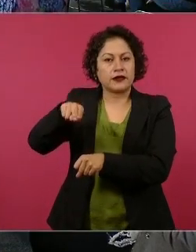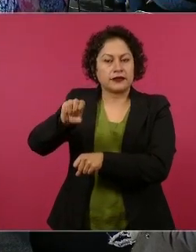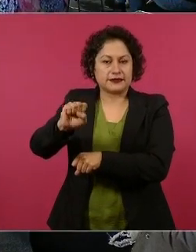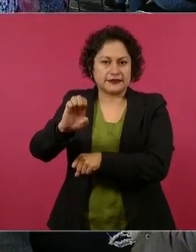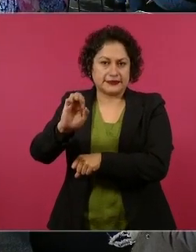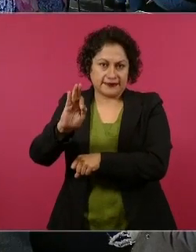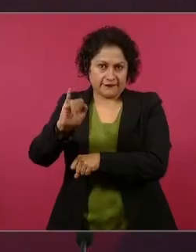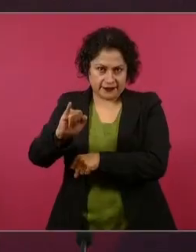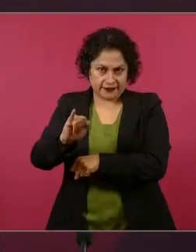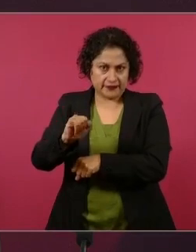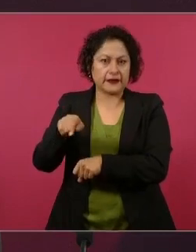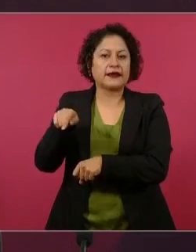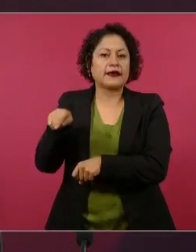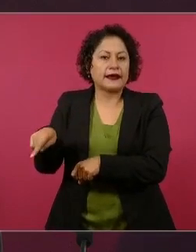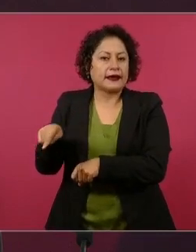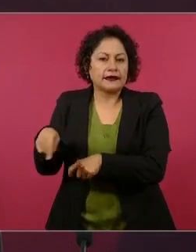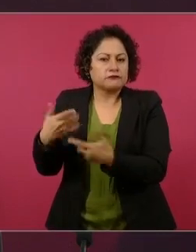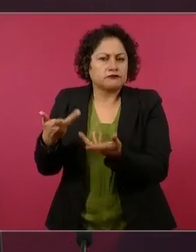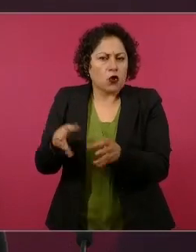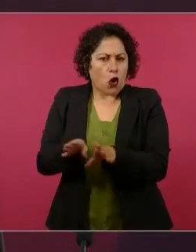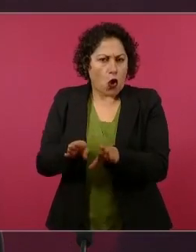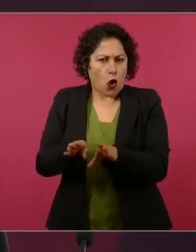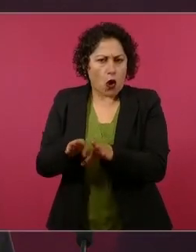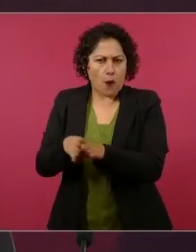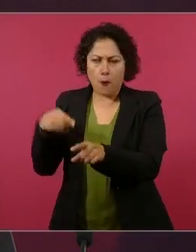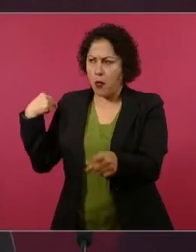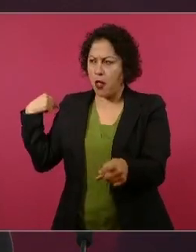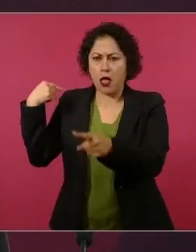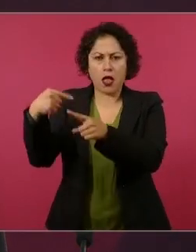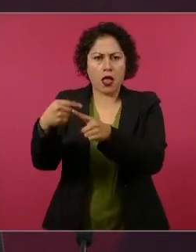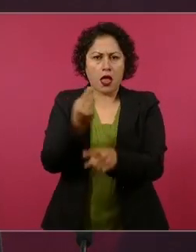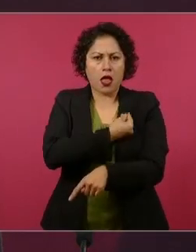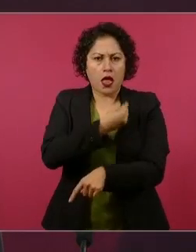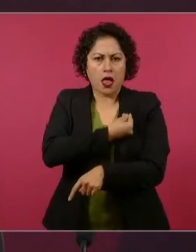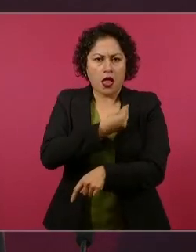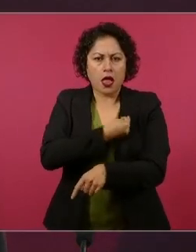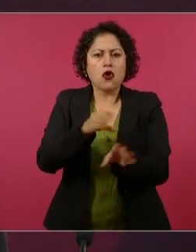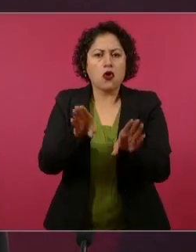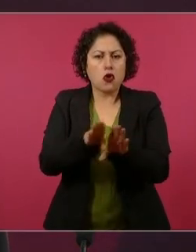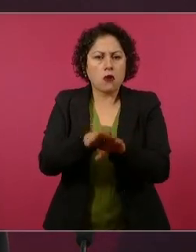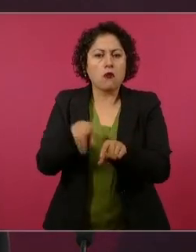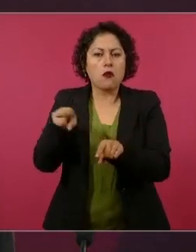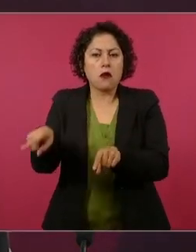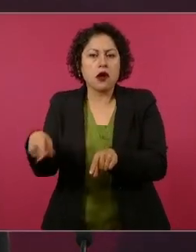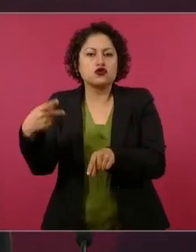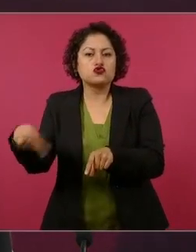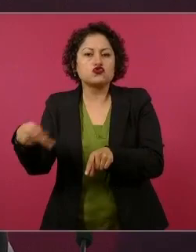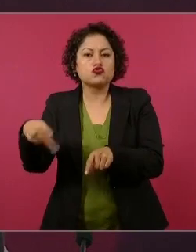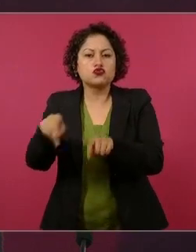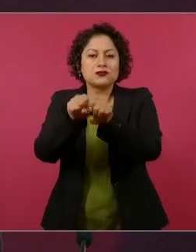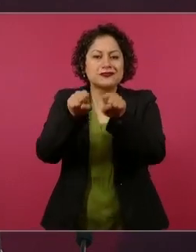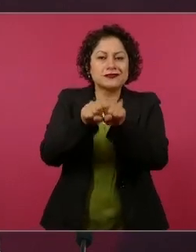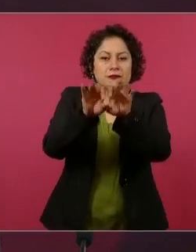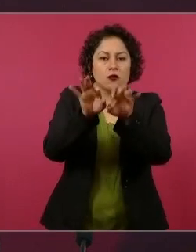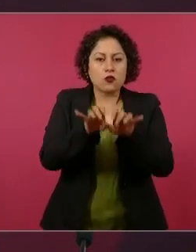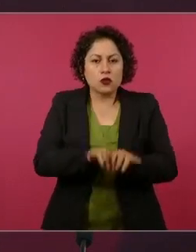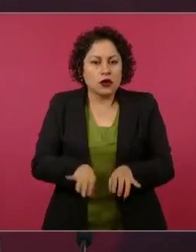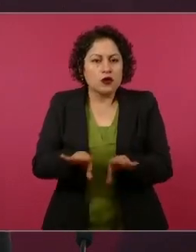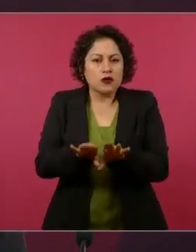A quién le rentaban los sistemas de cómputo. Ya, ¿para qué nos metemos en